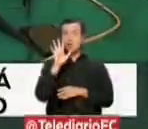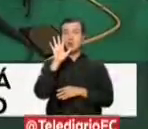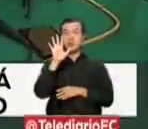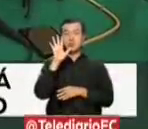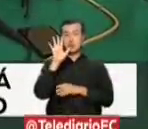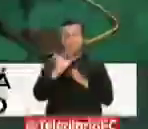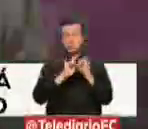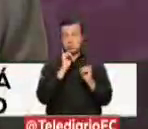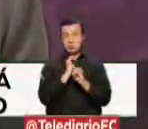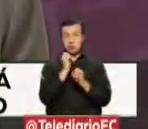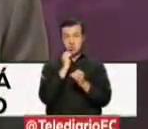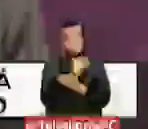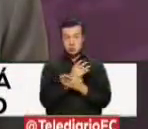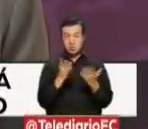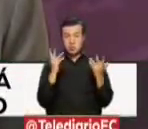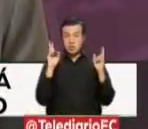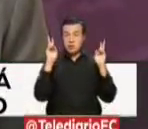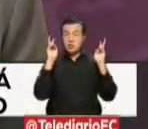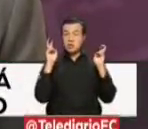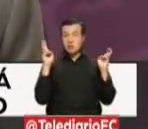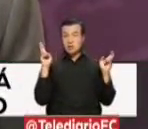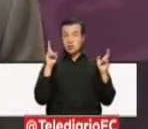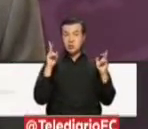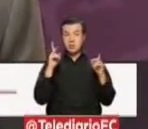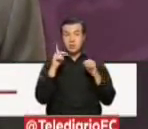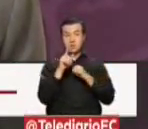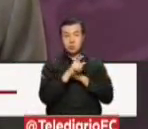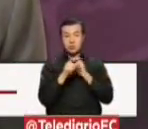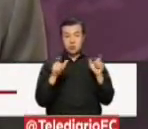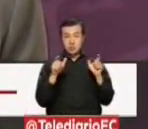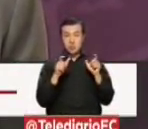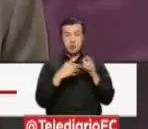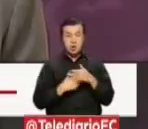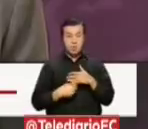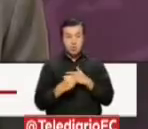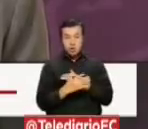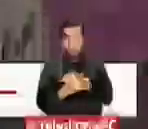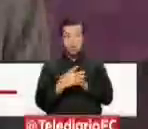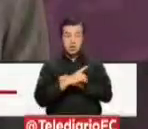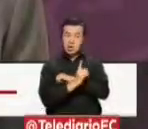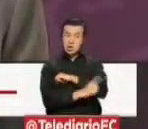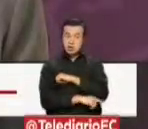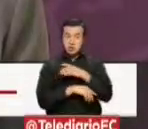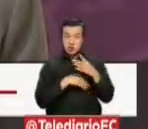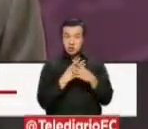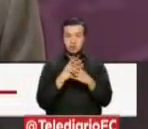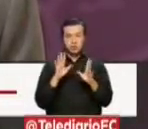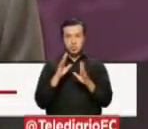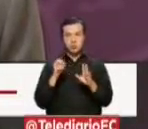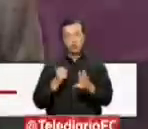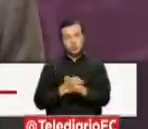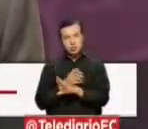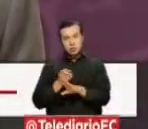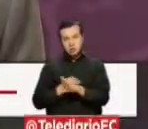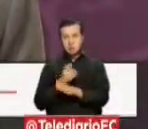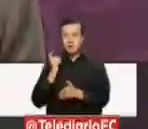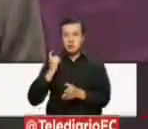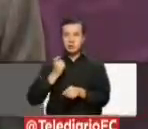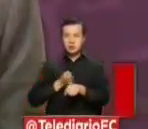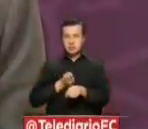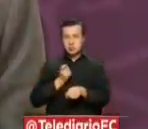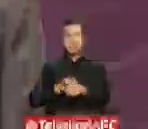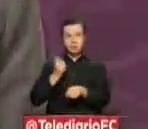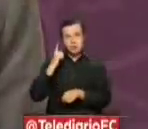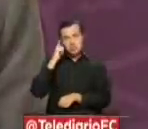exhortos internacionales. Por el tema de la criminalización del aborto y ha dado orientaciones y recomendaciones específicas al